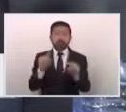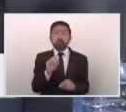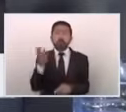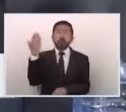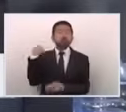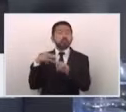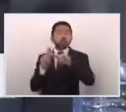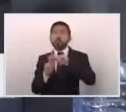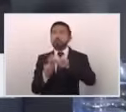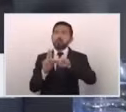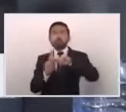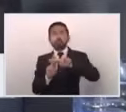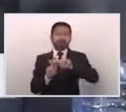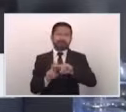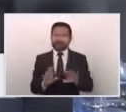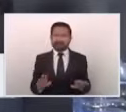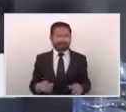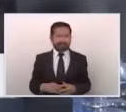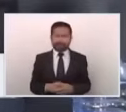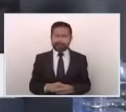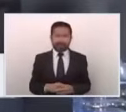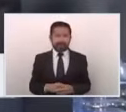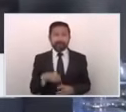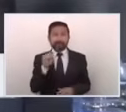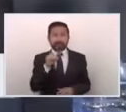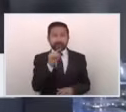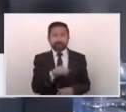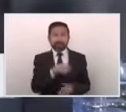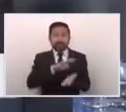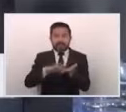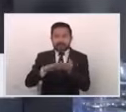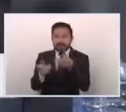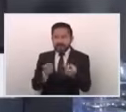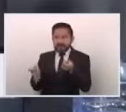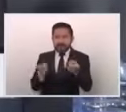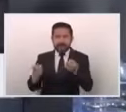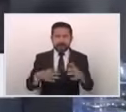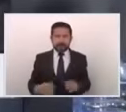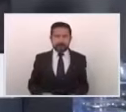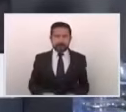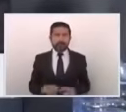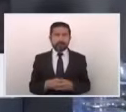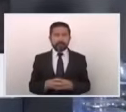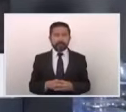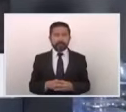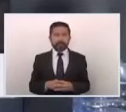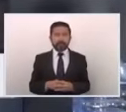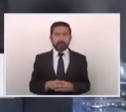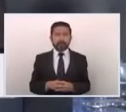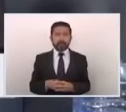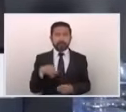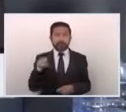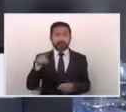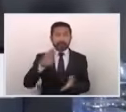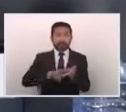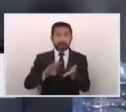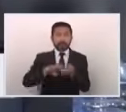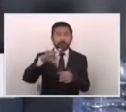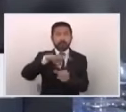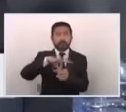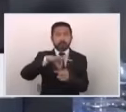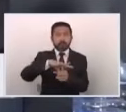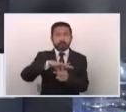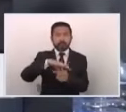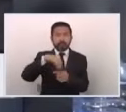mencionando. Esas en donde se compraron las voluntades, donde se compraron votos